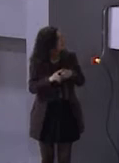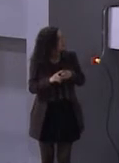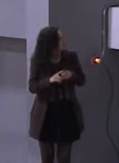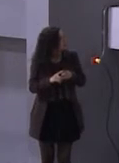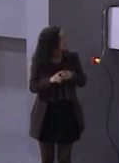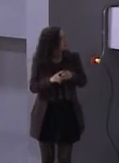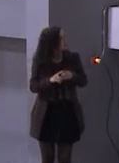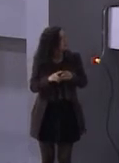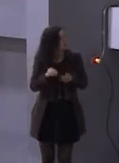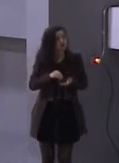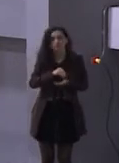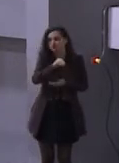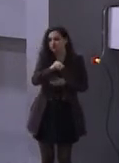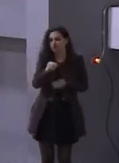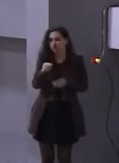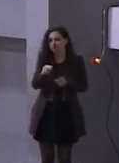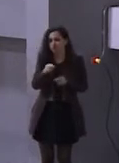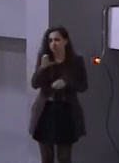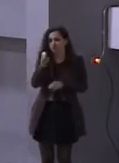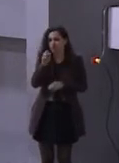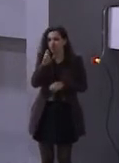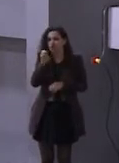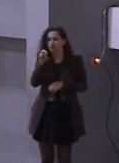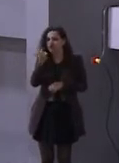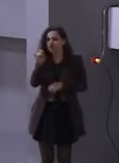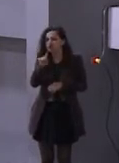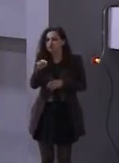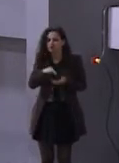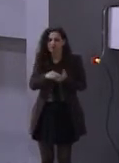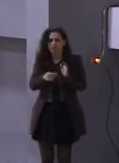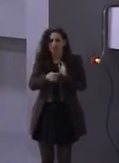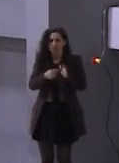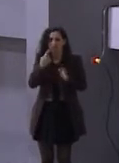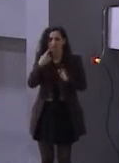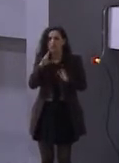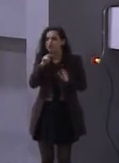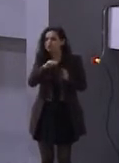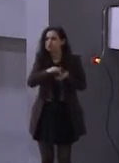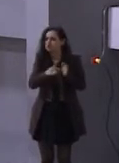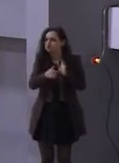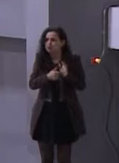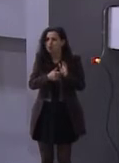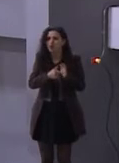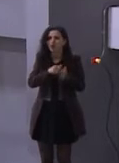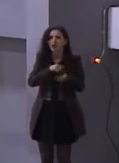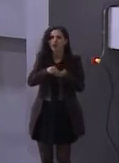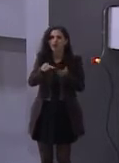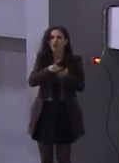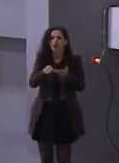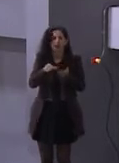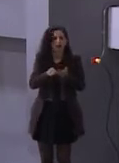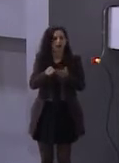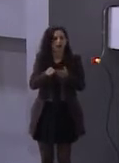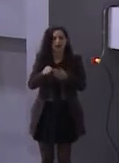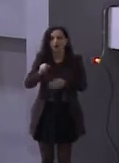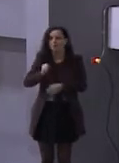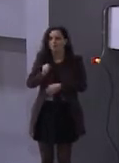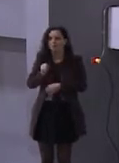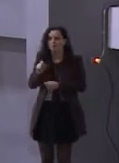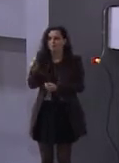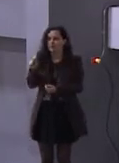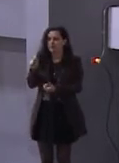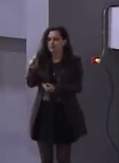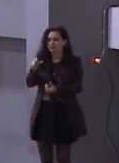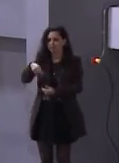estas transferencias corrientes, ¿a qué hacen alusión? Hacen fundamentalmente alusión a los gastos por bienestar